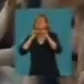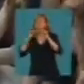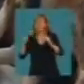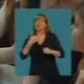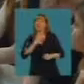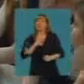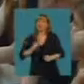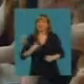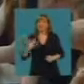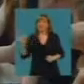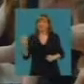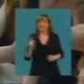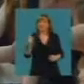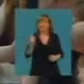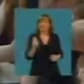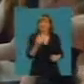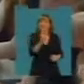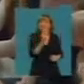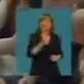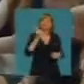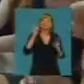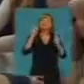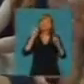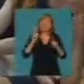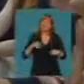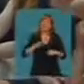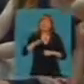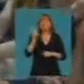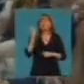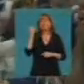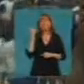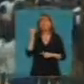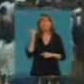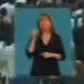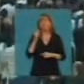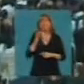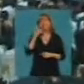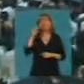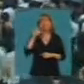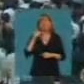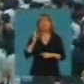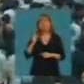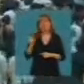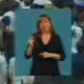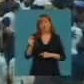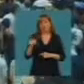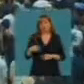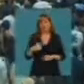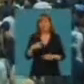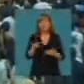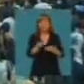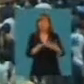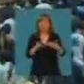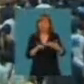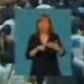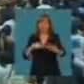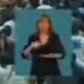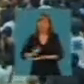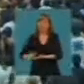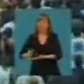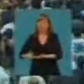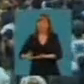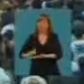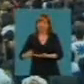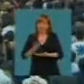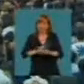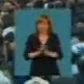Presidencia de la Nación y la Procuradora del Tesoro de la Nación. Escuchamos entonces la lectura por parte del señor Escribano de Gobierno del